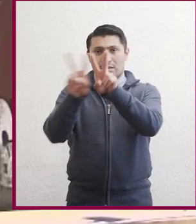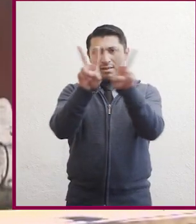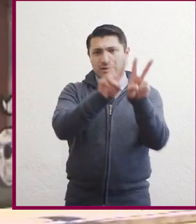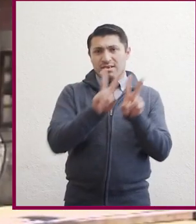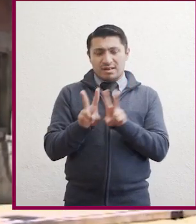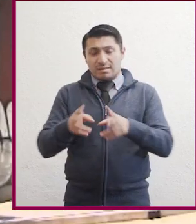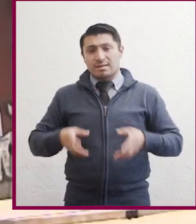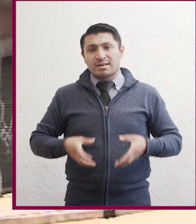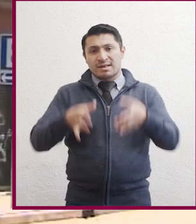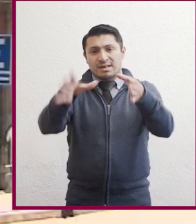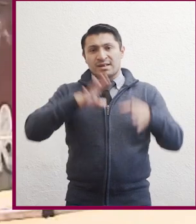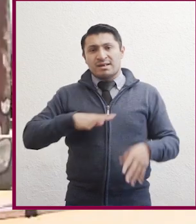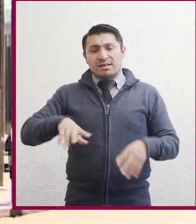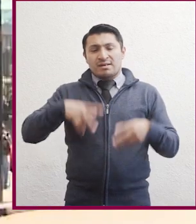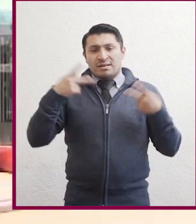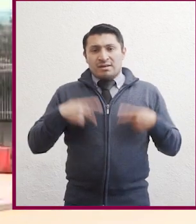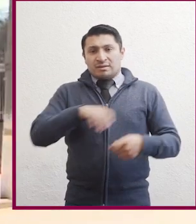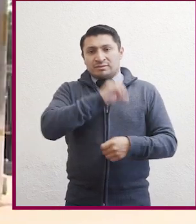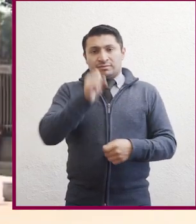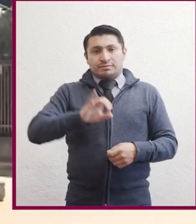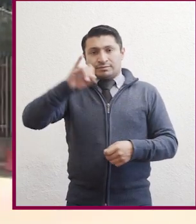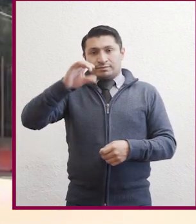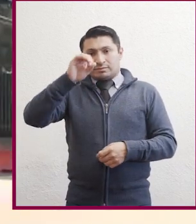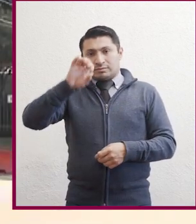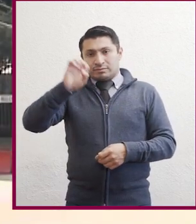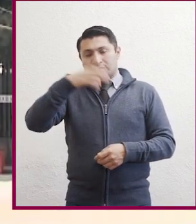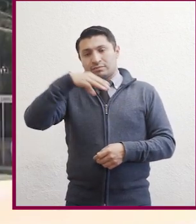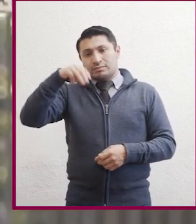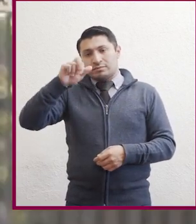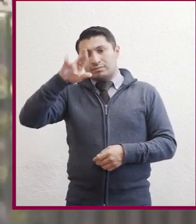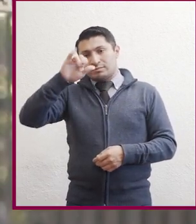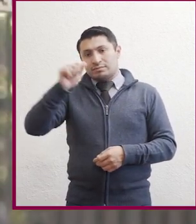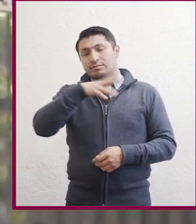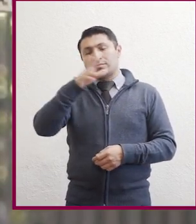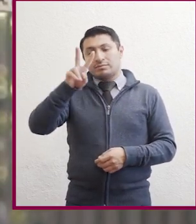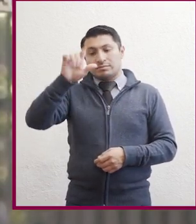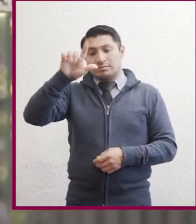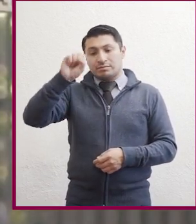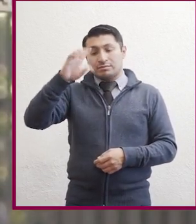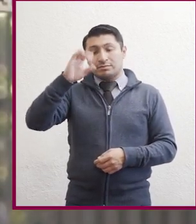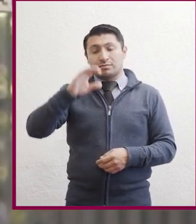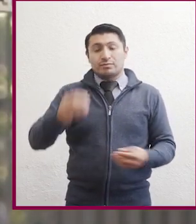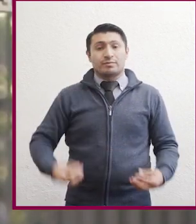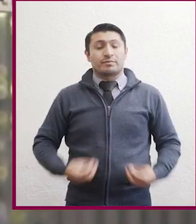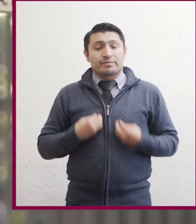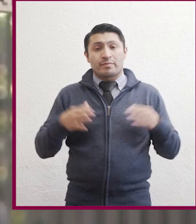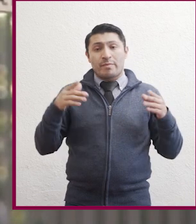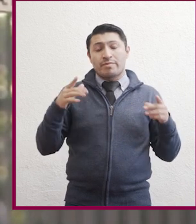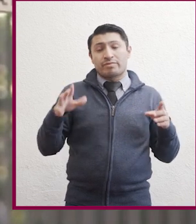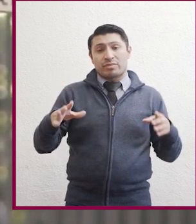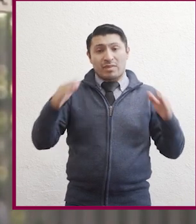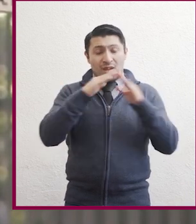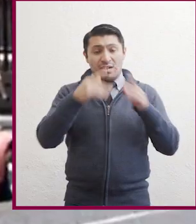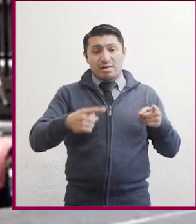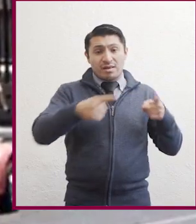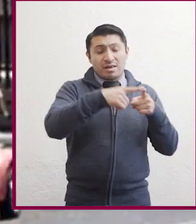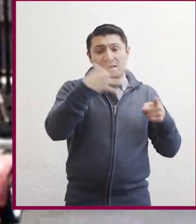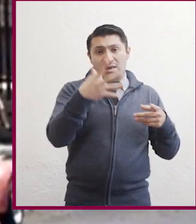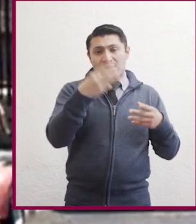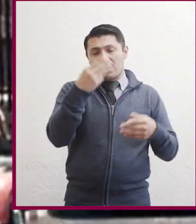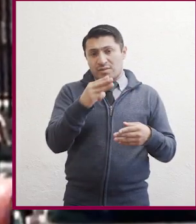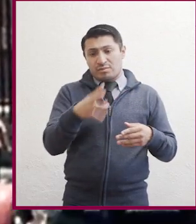Entre los vecinos de esta avenida estuvo el artista José María Velasco, quien habitó la casa ubicada en la esquina con 5 de